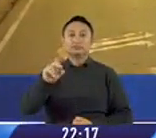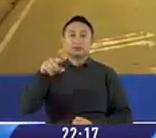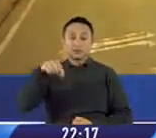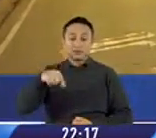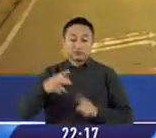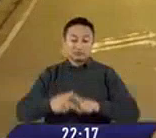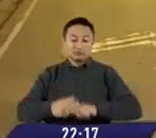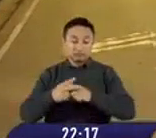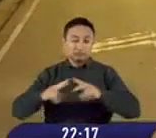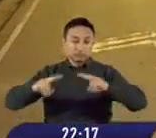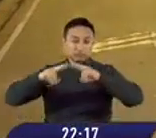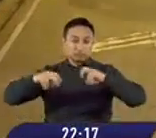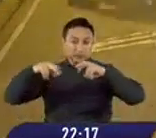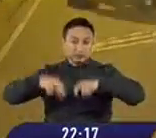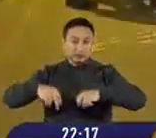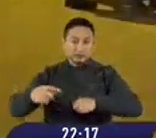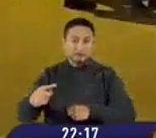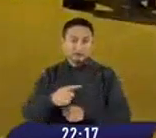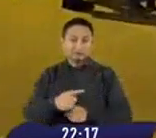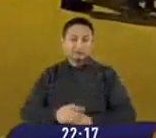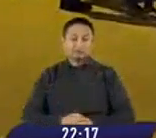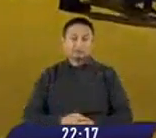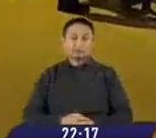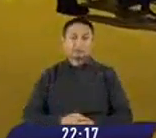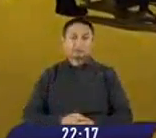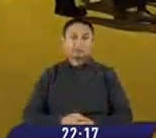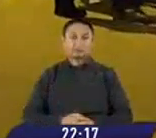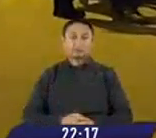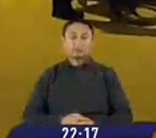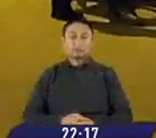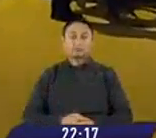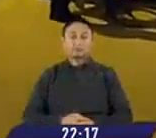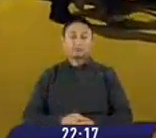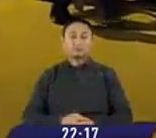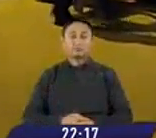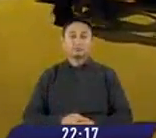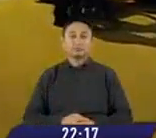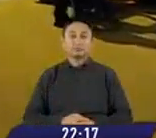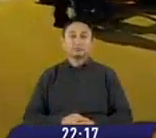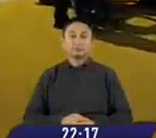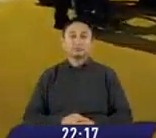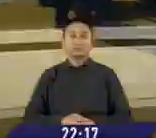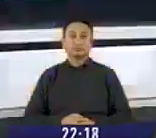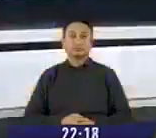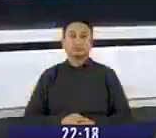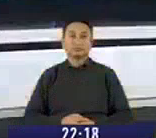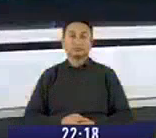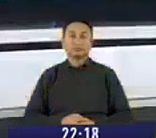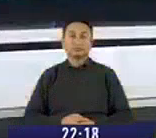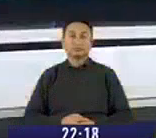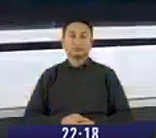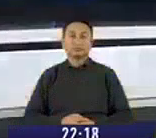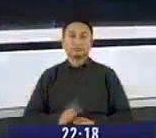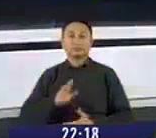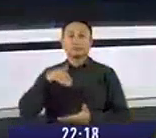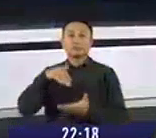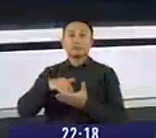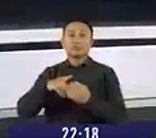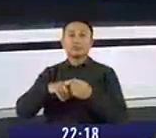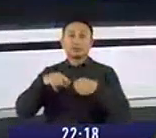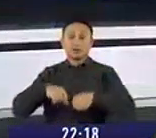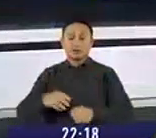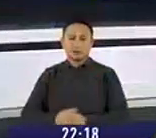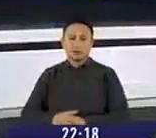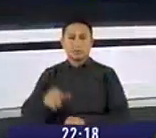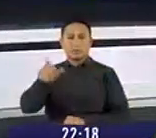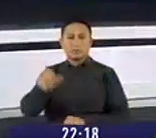nuevo asesinato al estilo sicariato, informó Richard Ceballos. En el centro de Quito, una riña